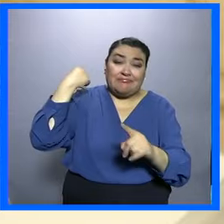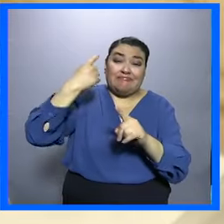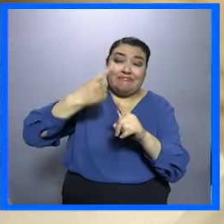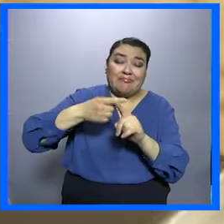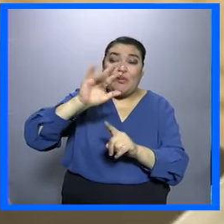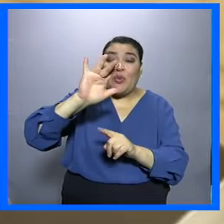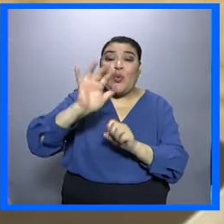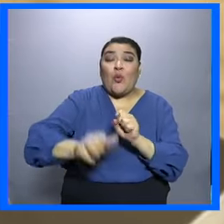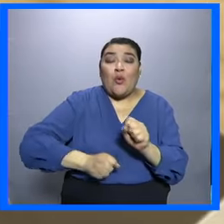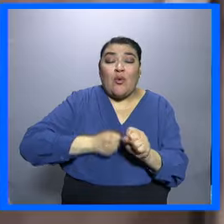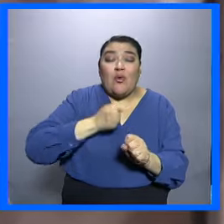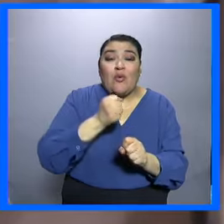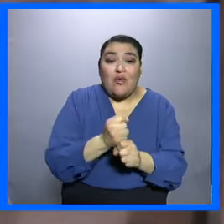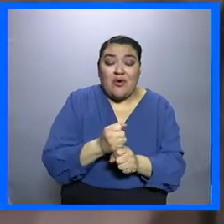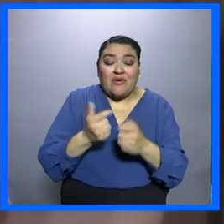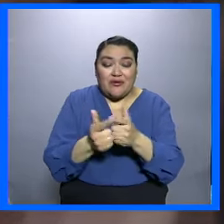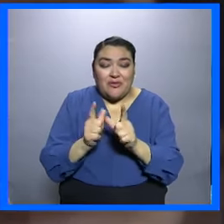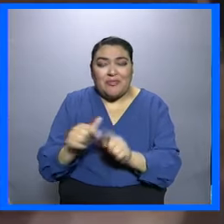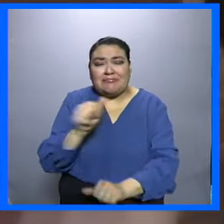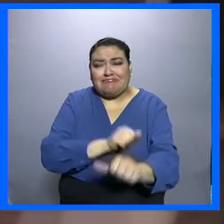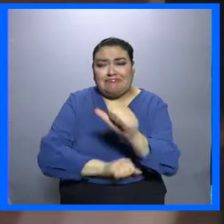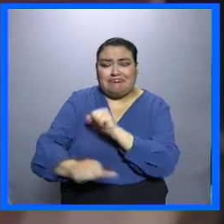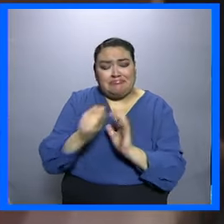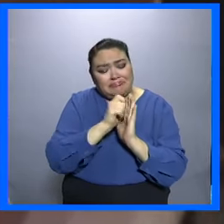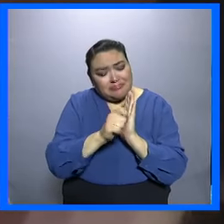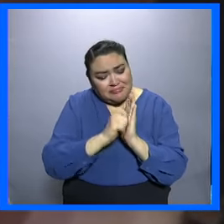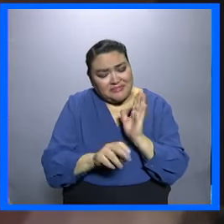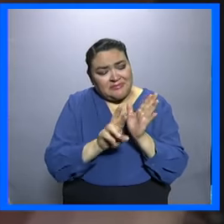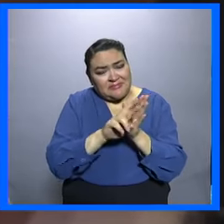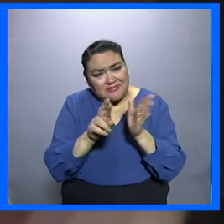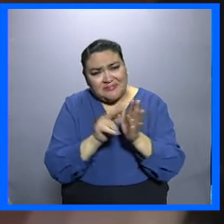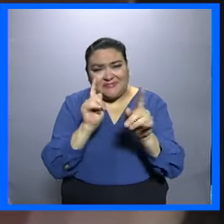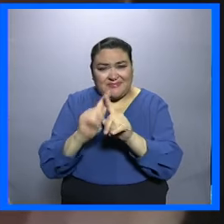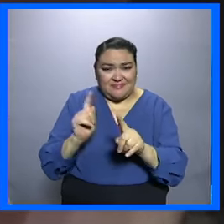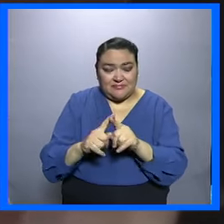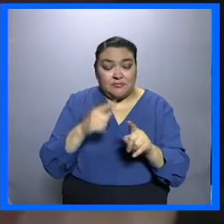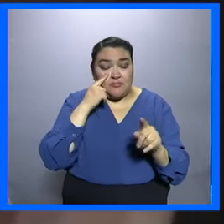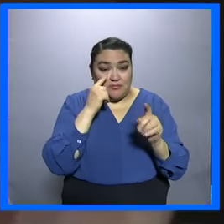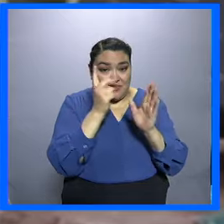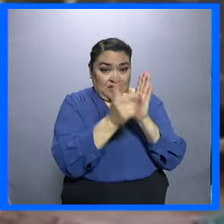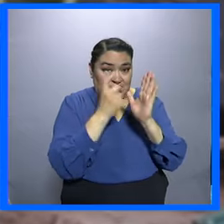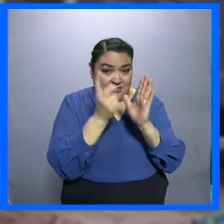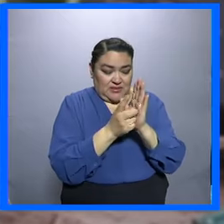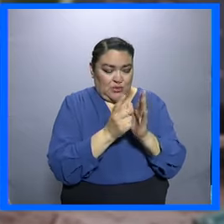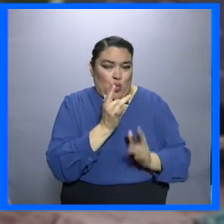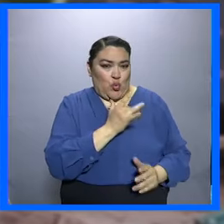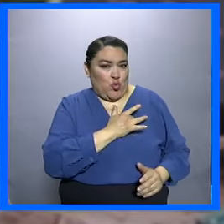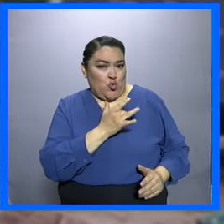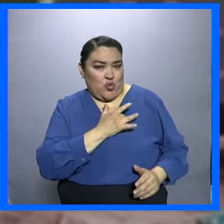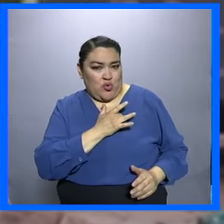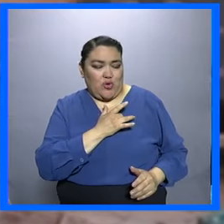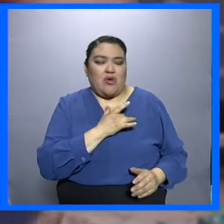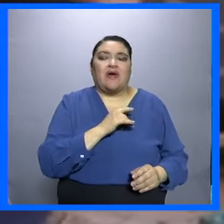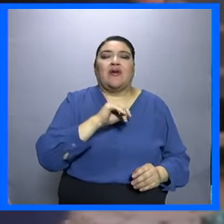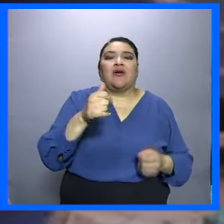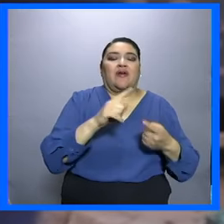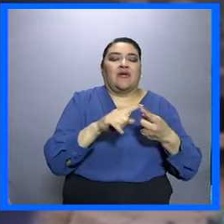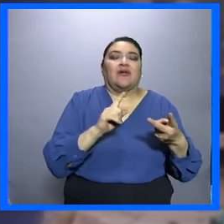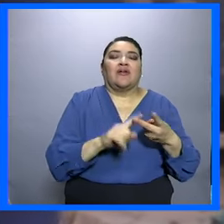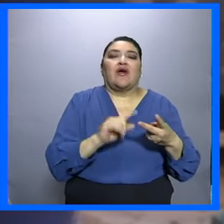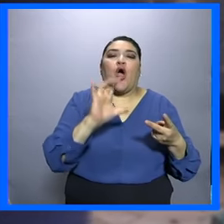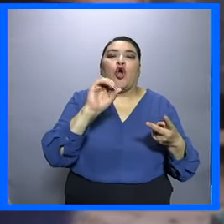y de interminables generaciones de libros, textos y revistas, como el coleccionable Diccionario del Corazón, El Conjuro y